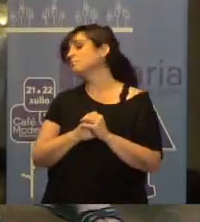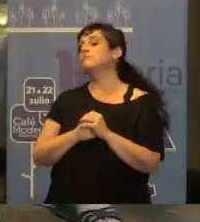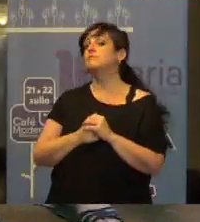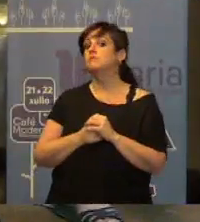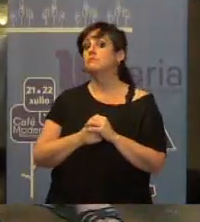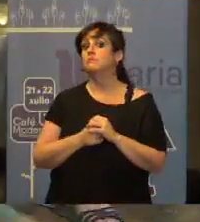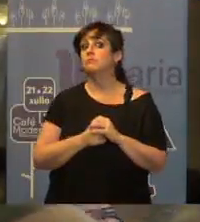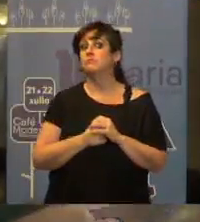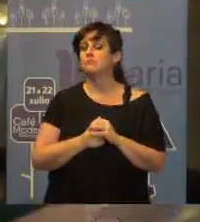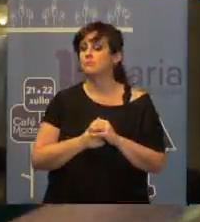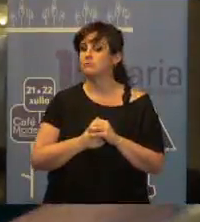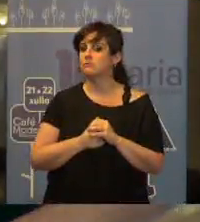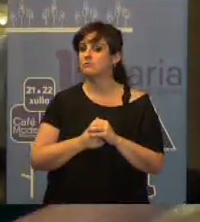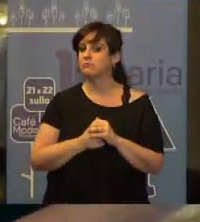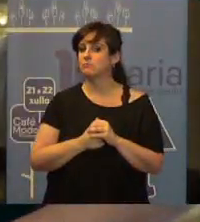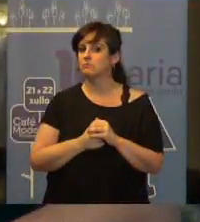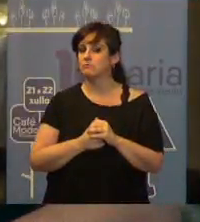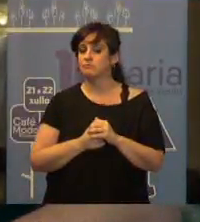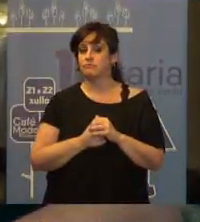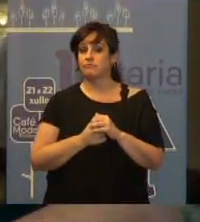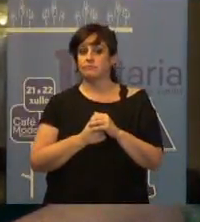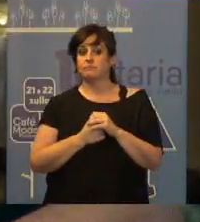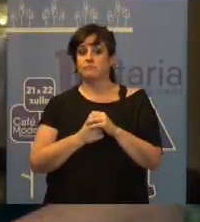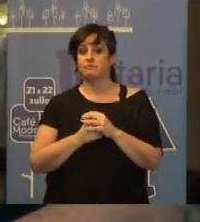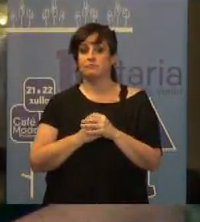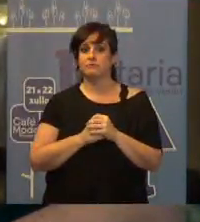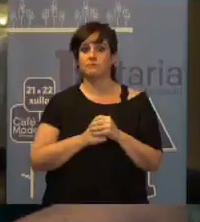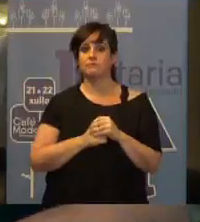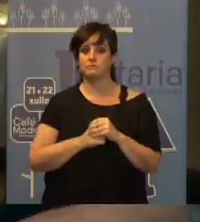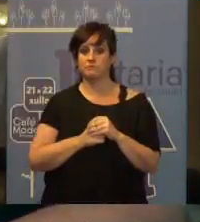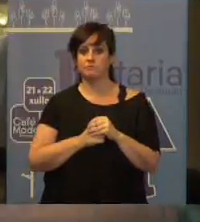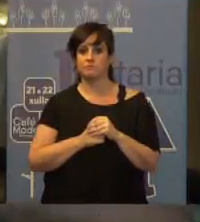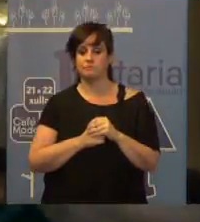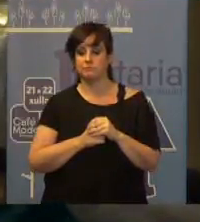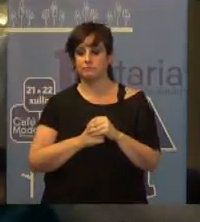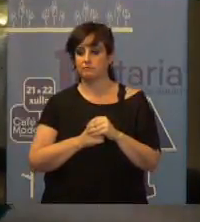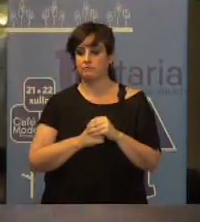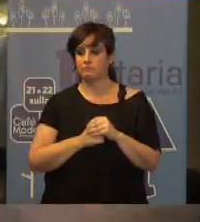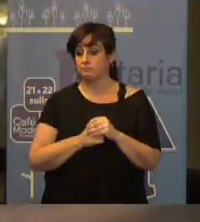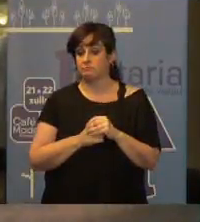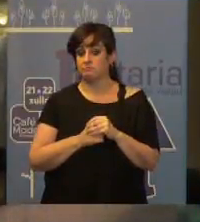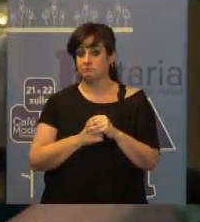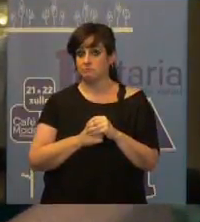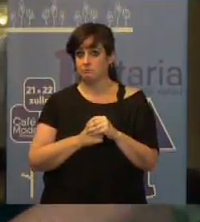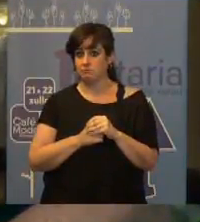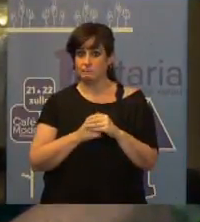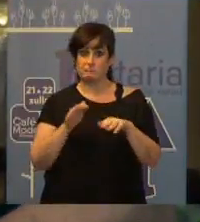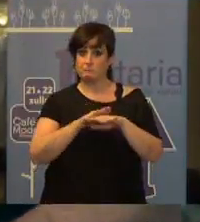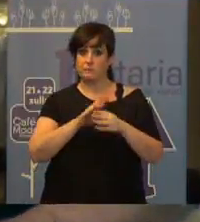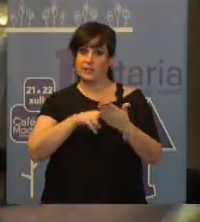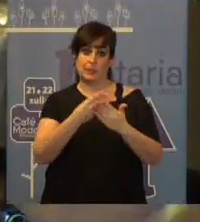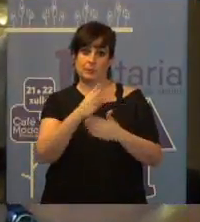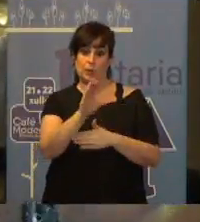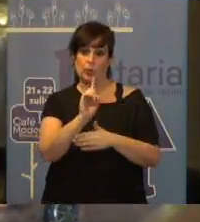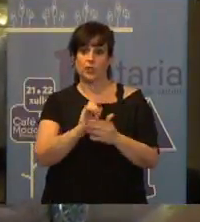da derrota do partido un tío do PSOE toda a vida, e entón o tío se lamentaba, entón decía, no, claro, eu non son de fútbol, así que non tengo nada. Pero o tío decía, home,